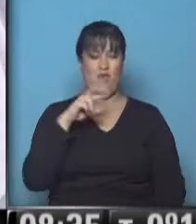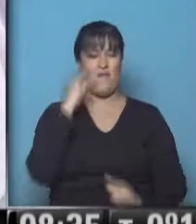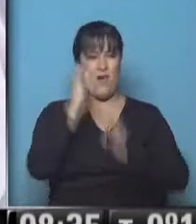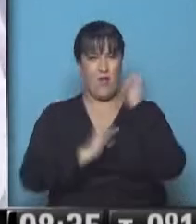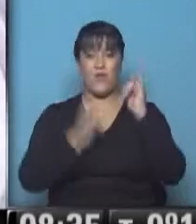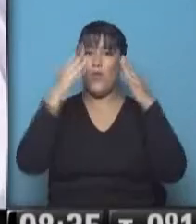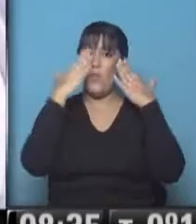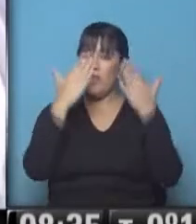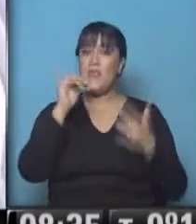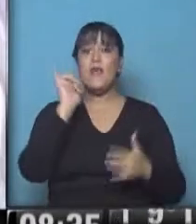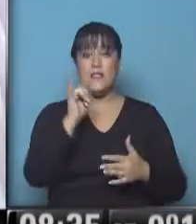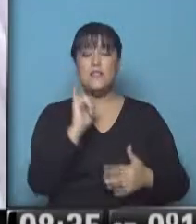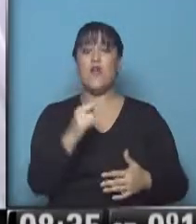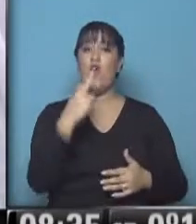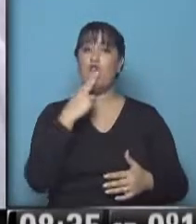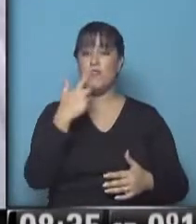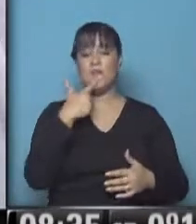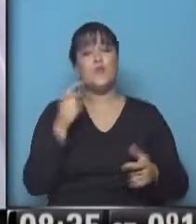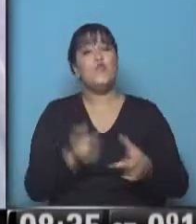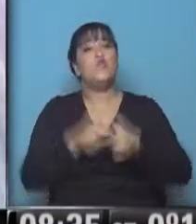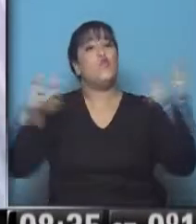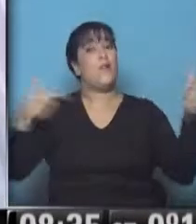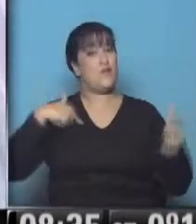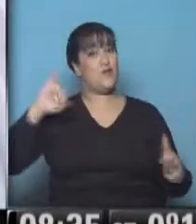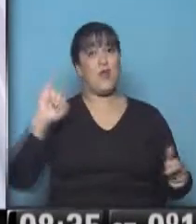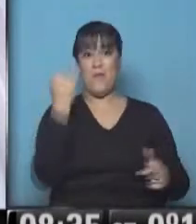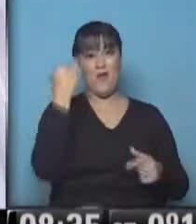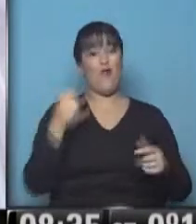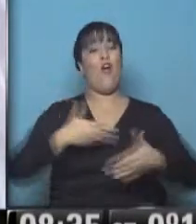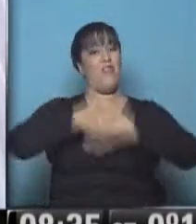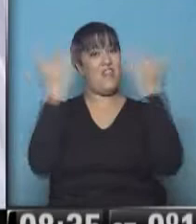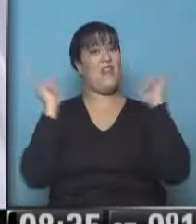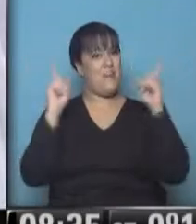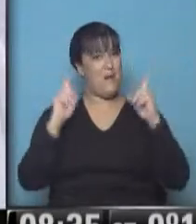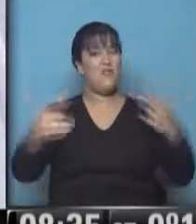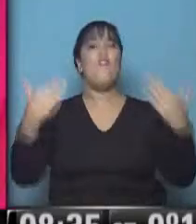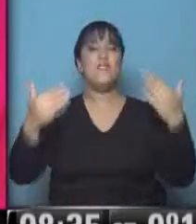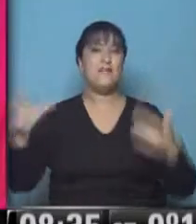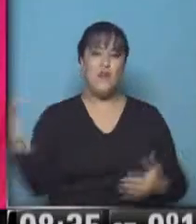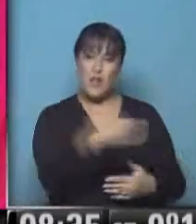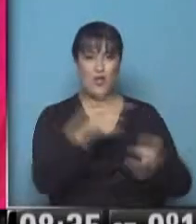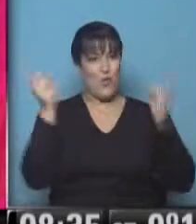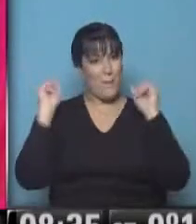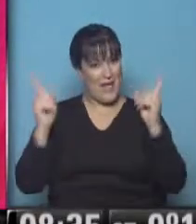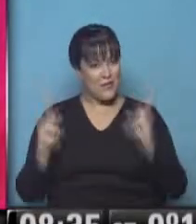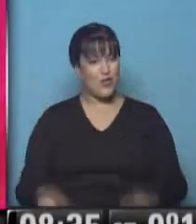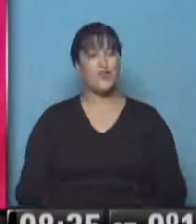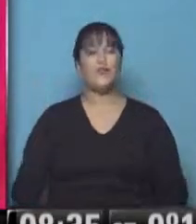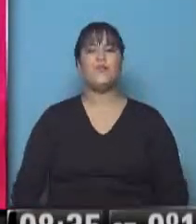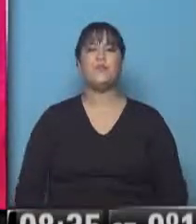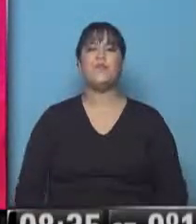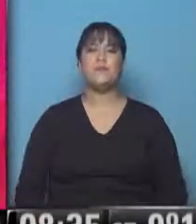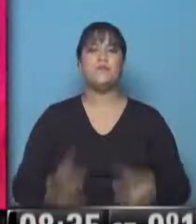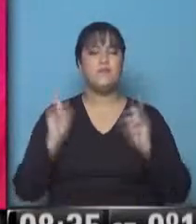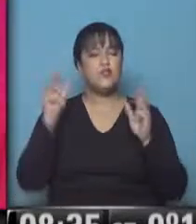días y varios 11 de septiembre nosotros por suerte tenemos el mejor que es el día del maestro fáciles felicitaciones a todos los maestros y en lo que